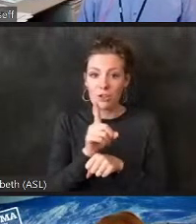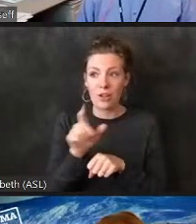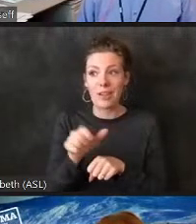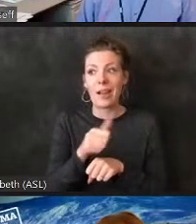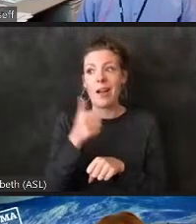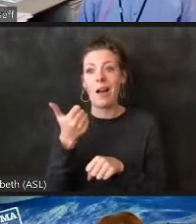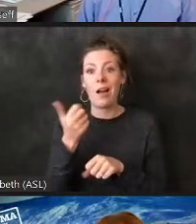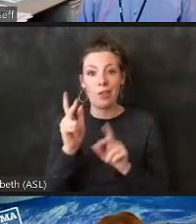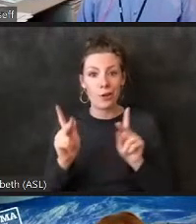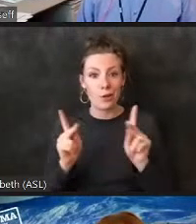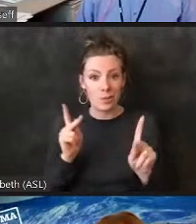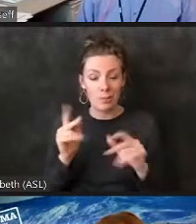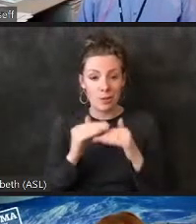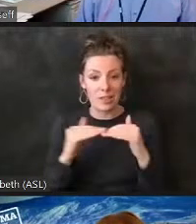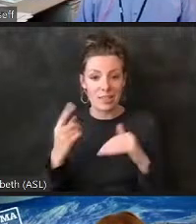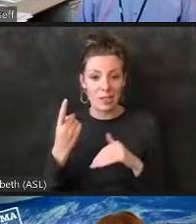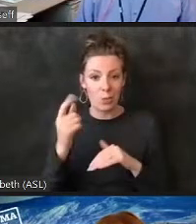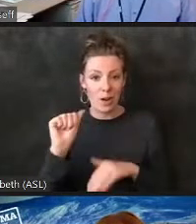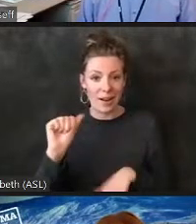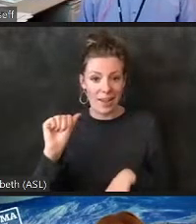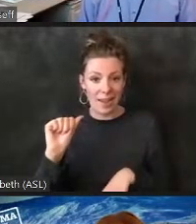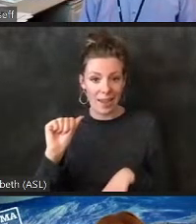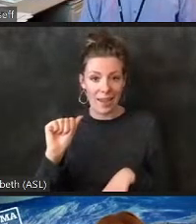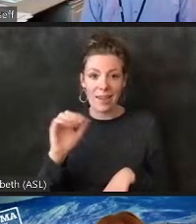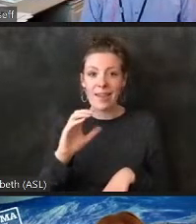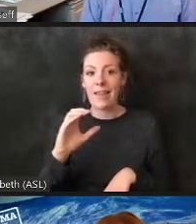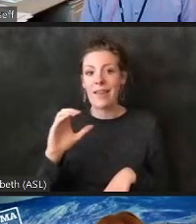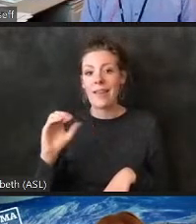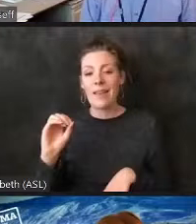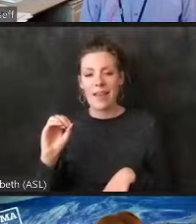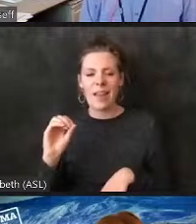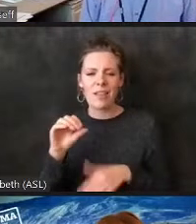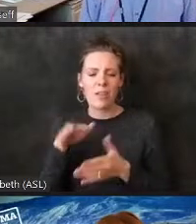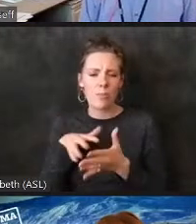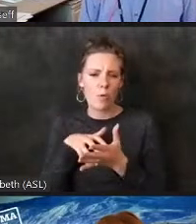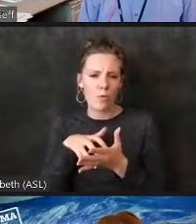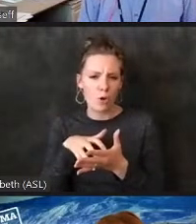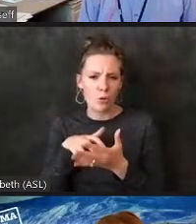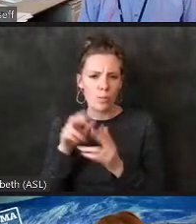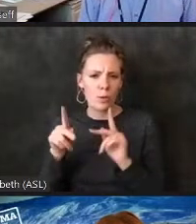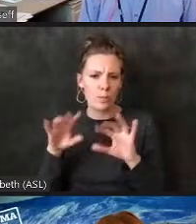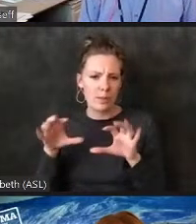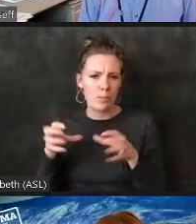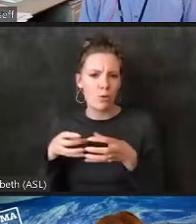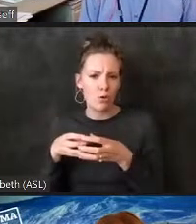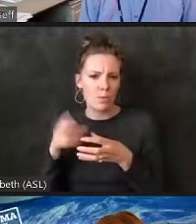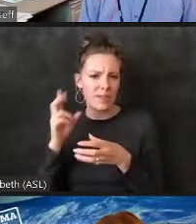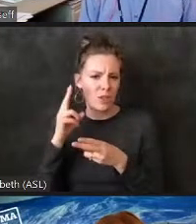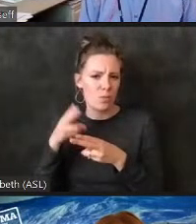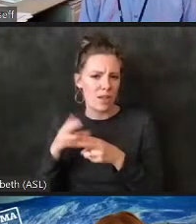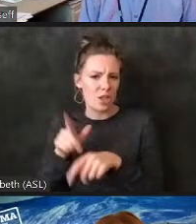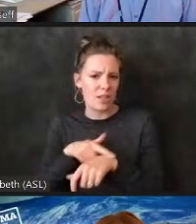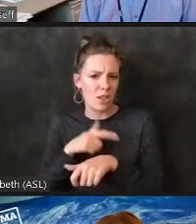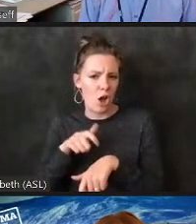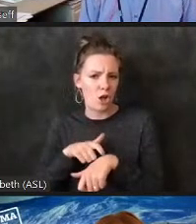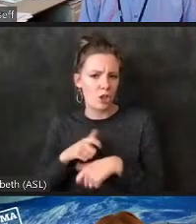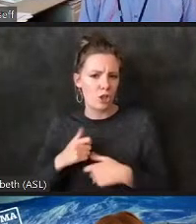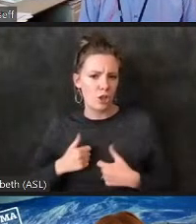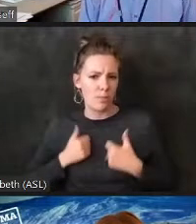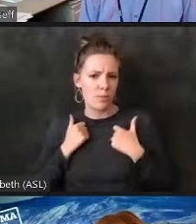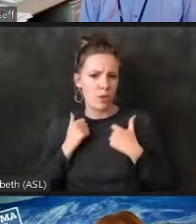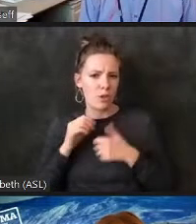trabajan en los hospitales para refinar este proceso de cómo vamos a seguir pasando las